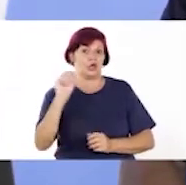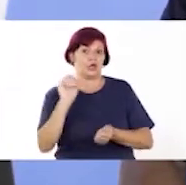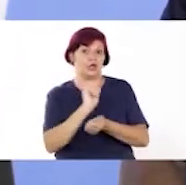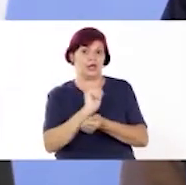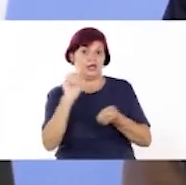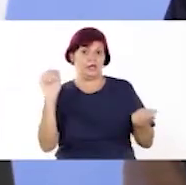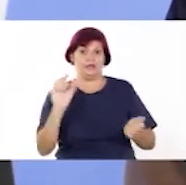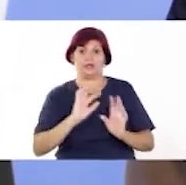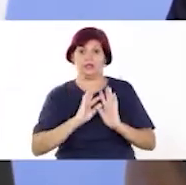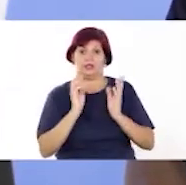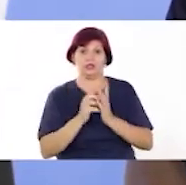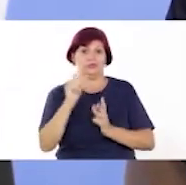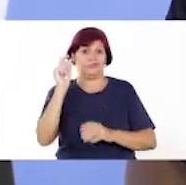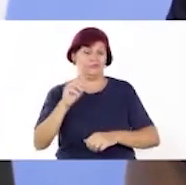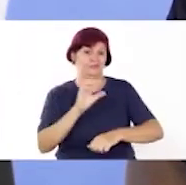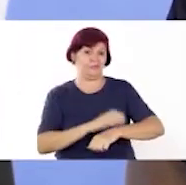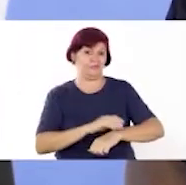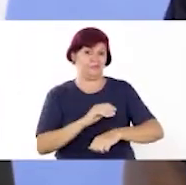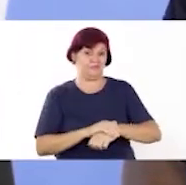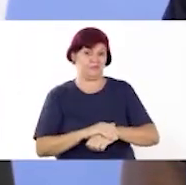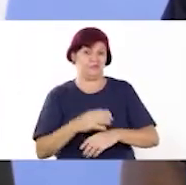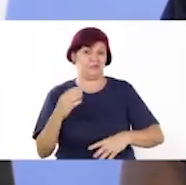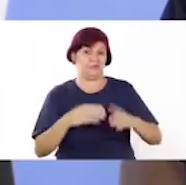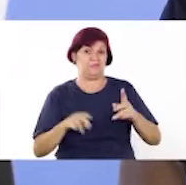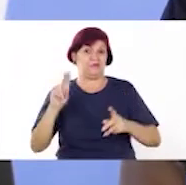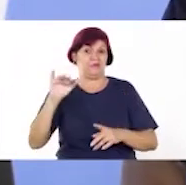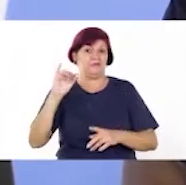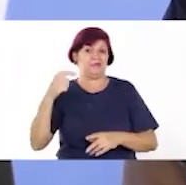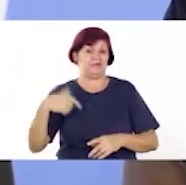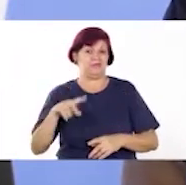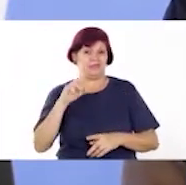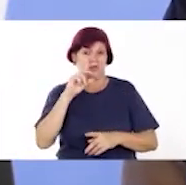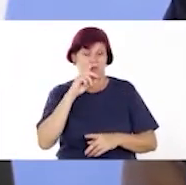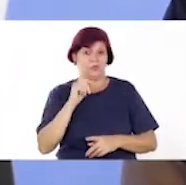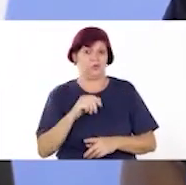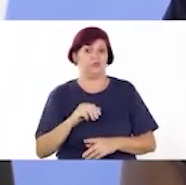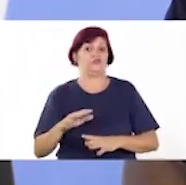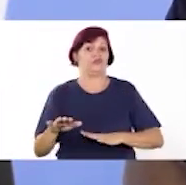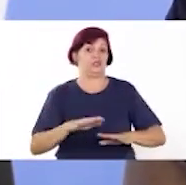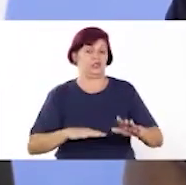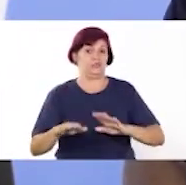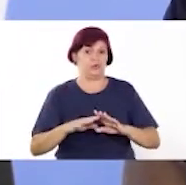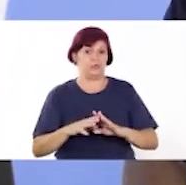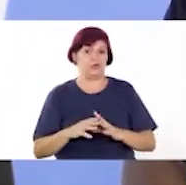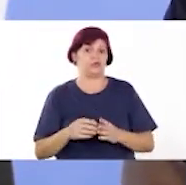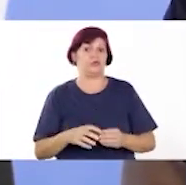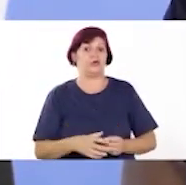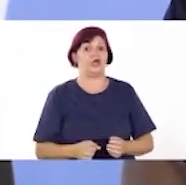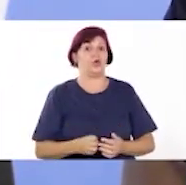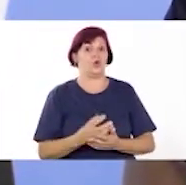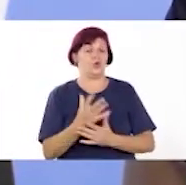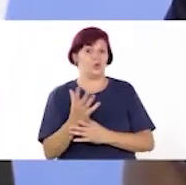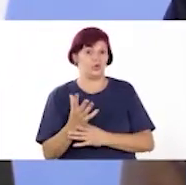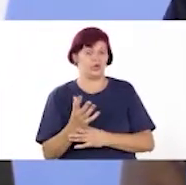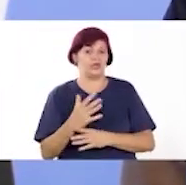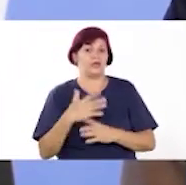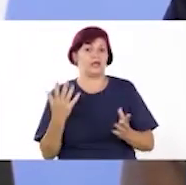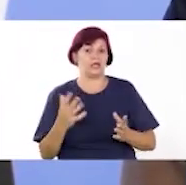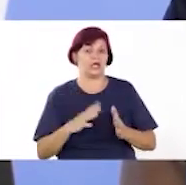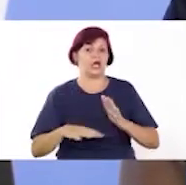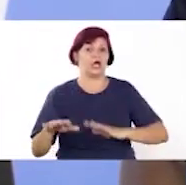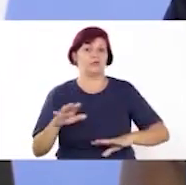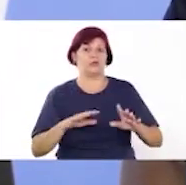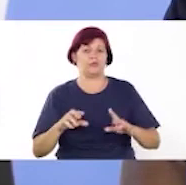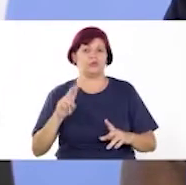lograr la libertad de estos moncadistas, van a reorganizar este movimiento y va a dar origen a